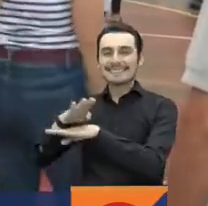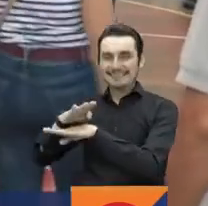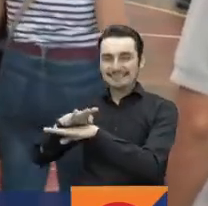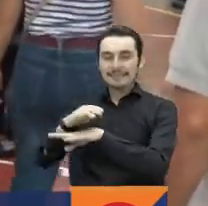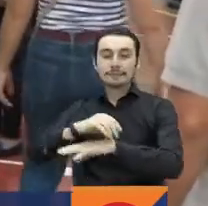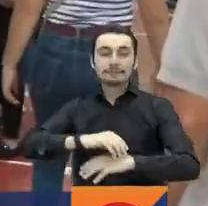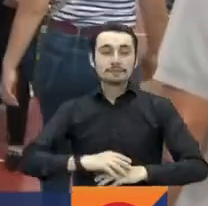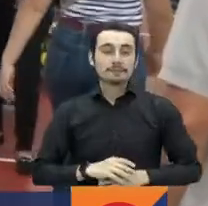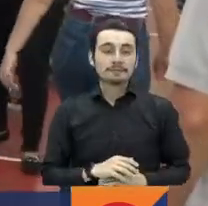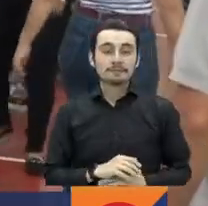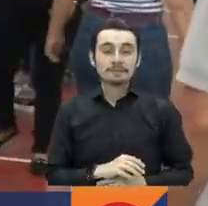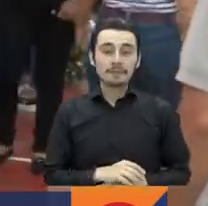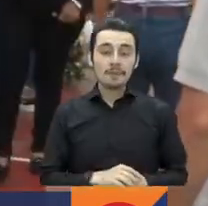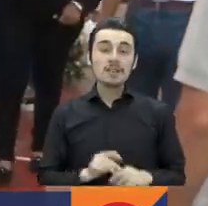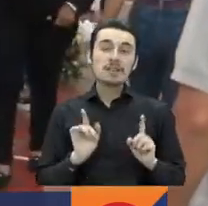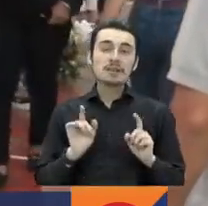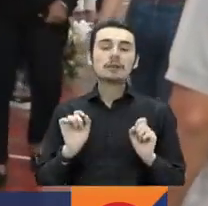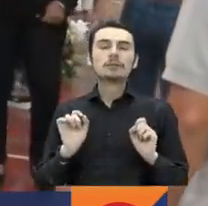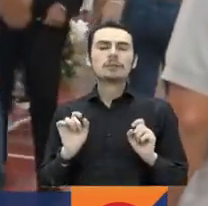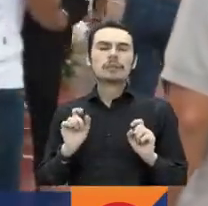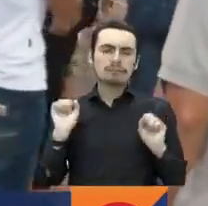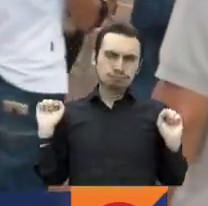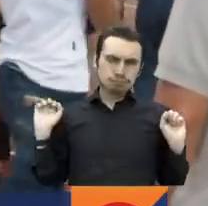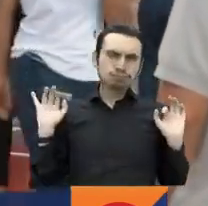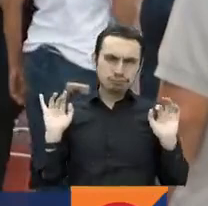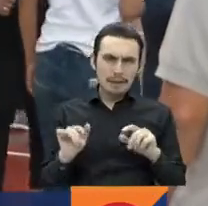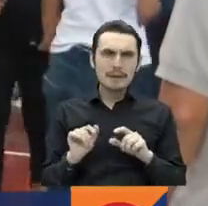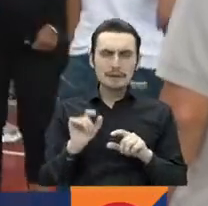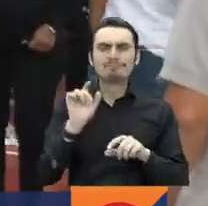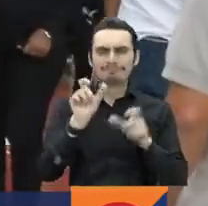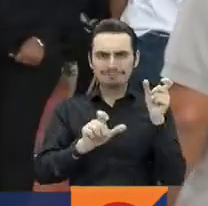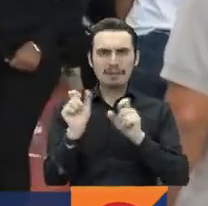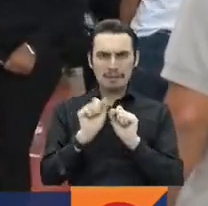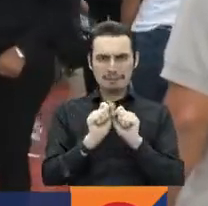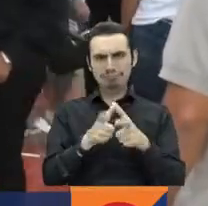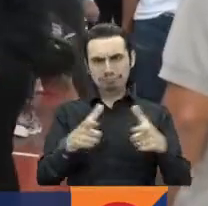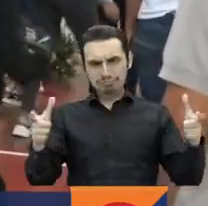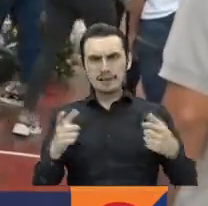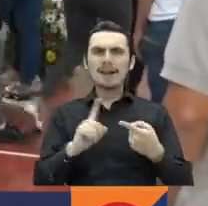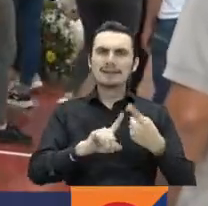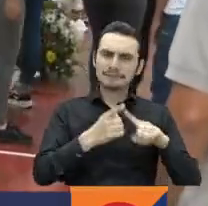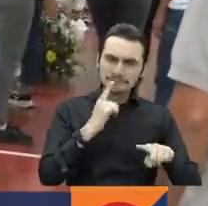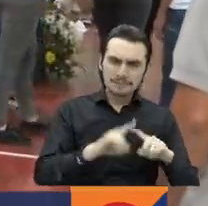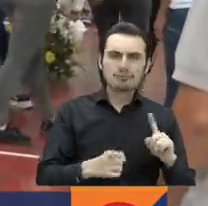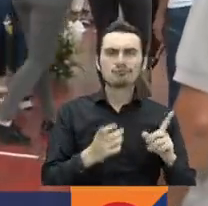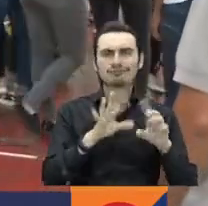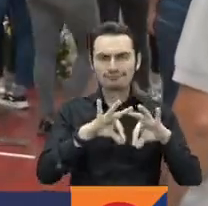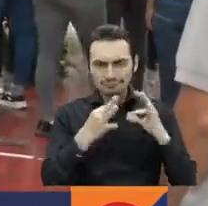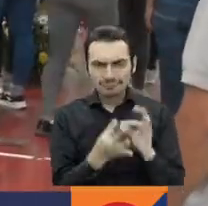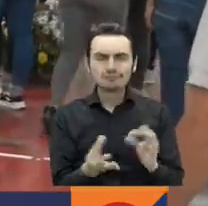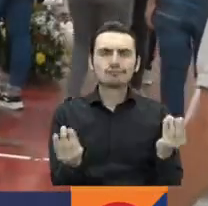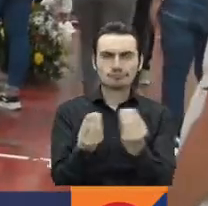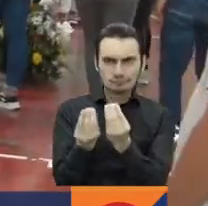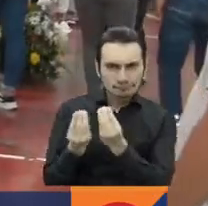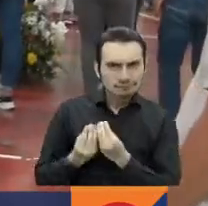espera que haya una presencia masiva tanto de amigos, familiares,